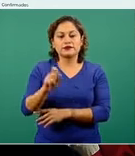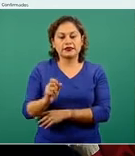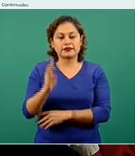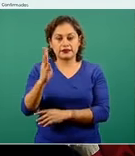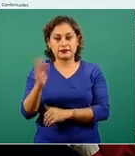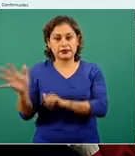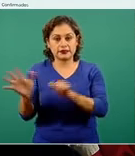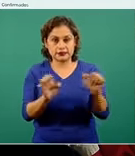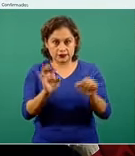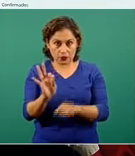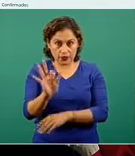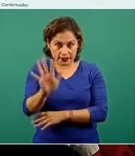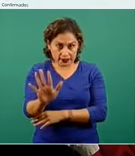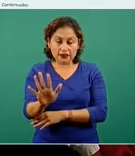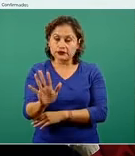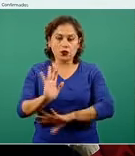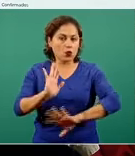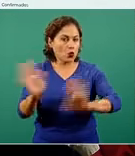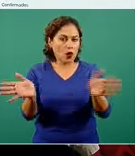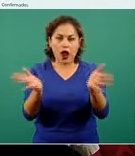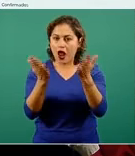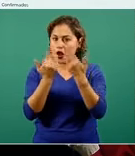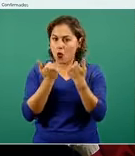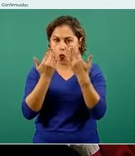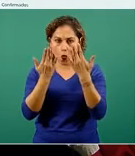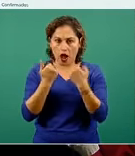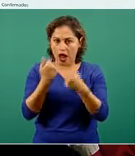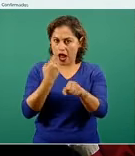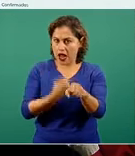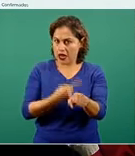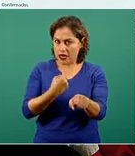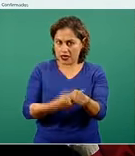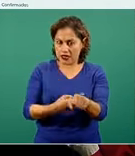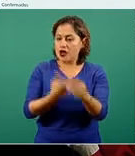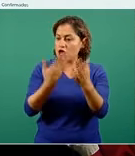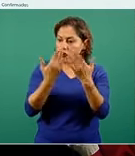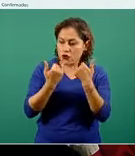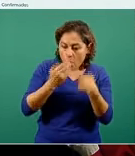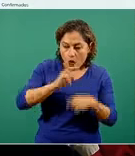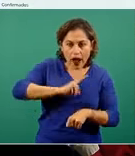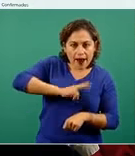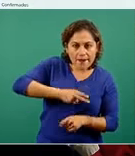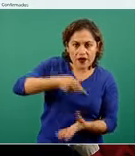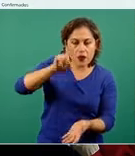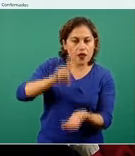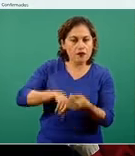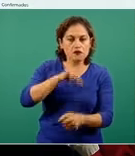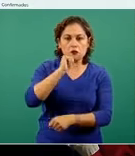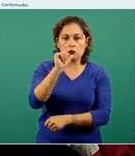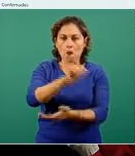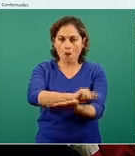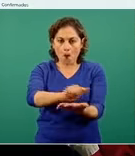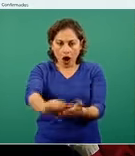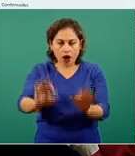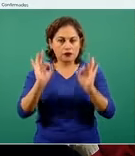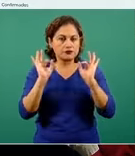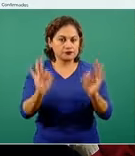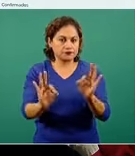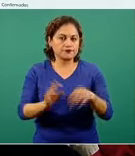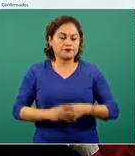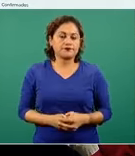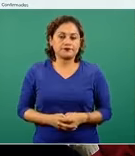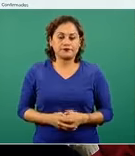2.223.645 se descartó la presencia del virus SARS-CoV-2 en sus vías respiratorias, dado que recordemos